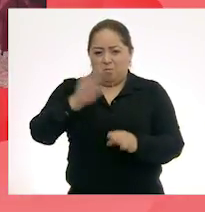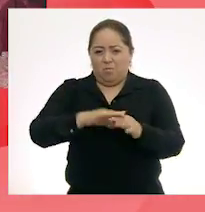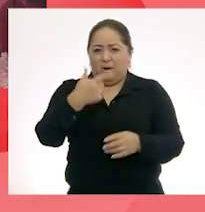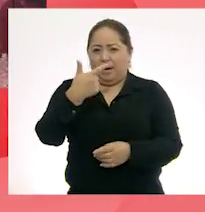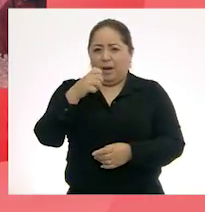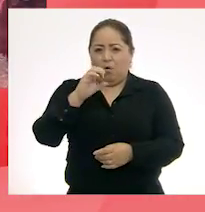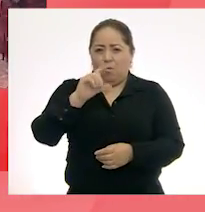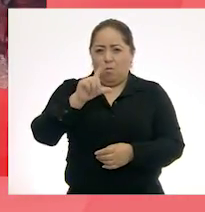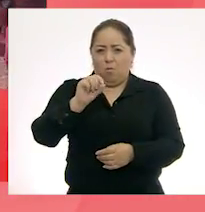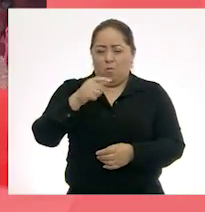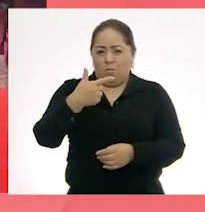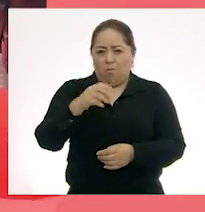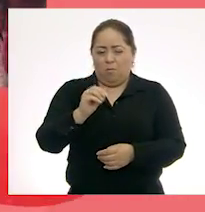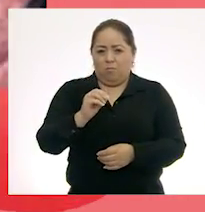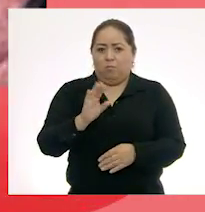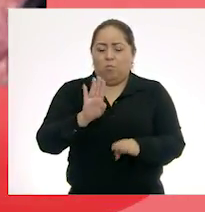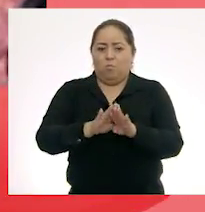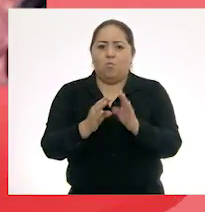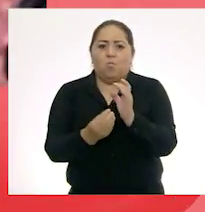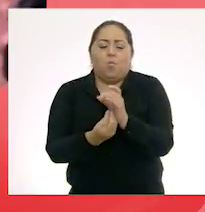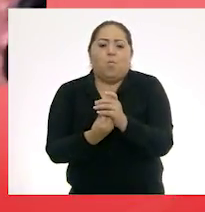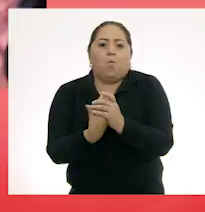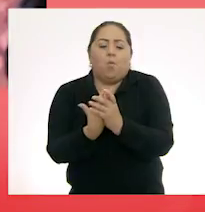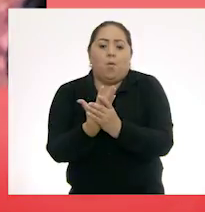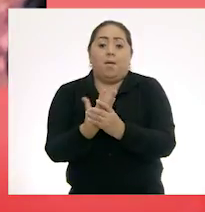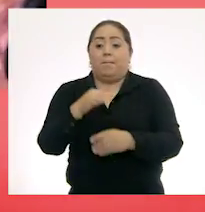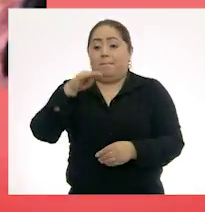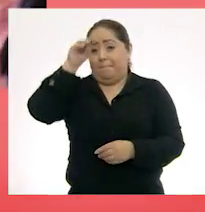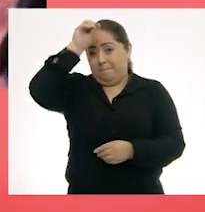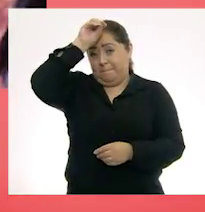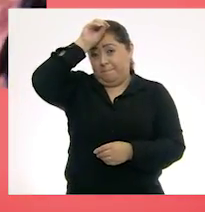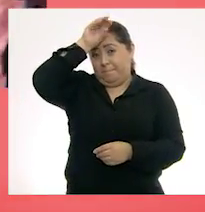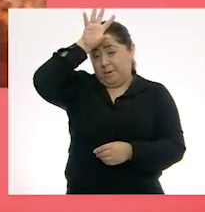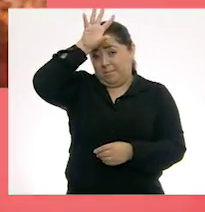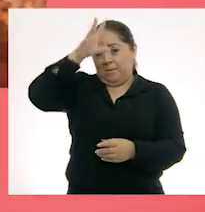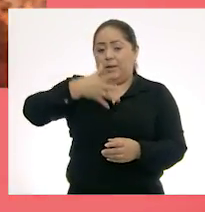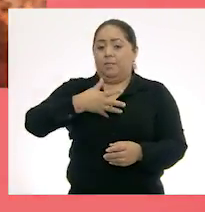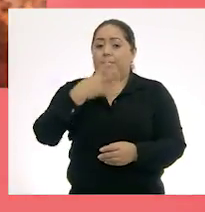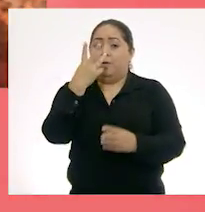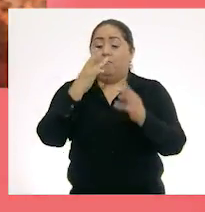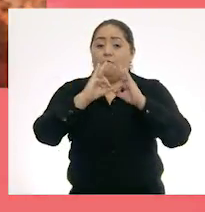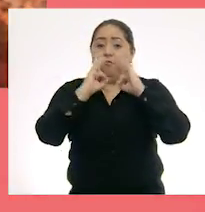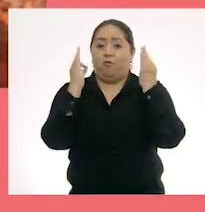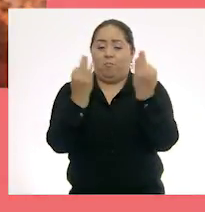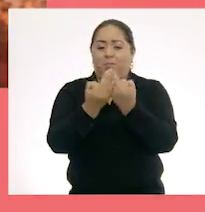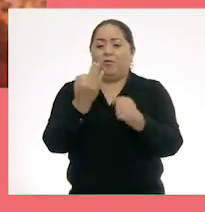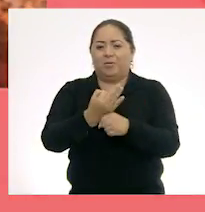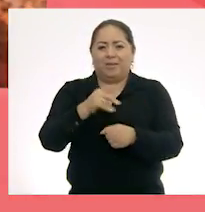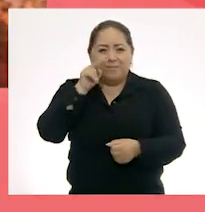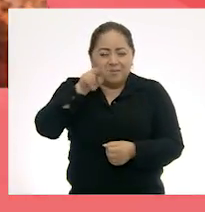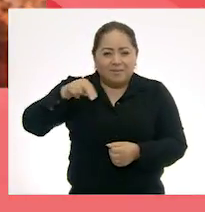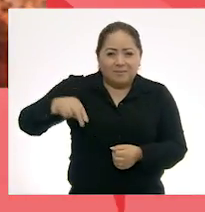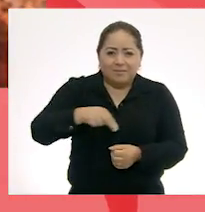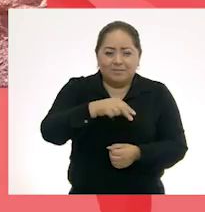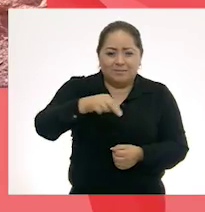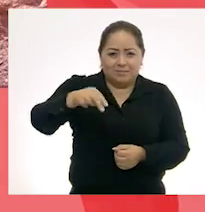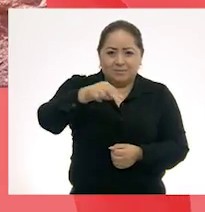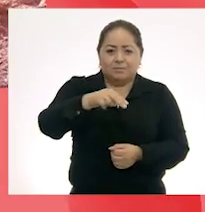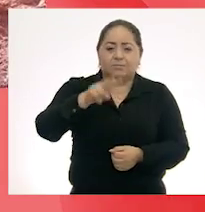un mineral relativamente nuevo, ¿no? La mina se da de 3 formas. Todo esto que hemos caminado, en algún